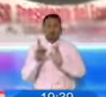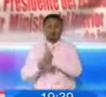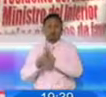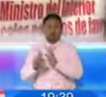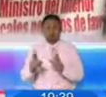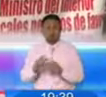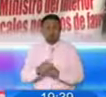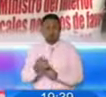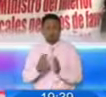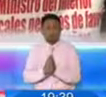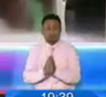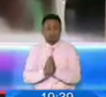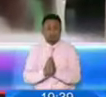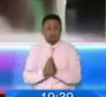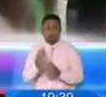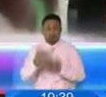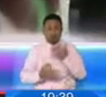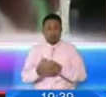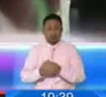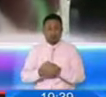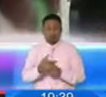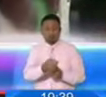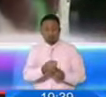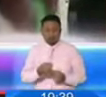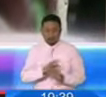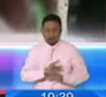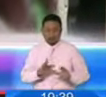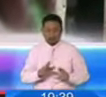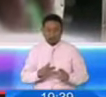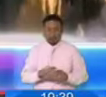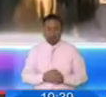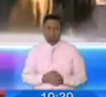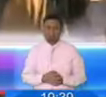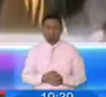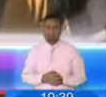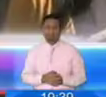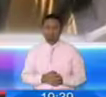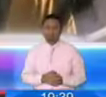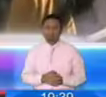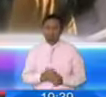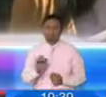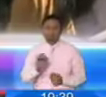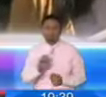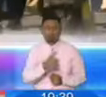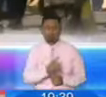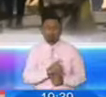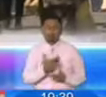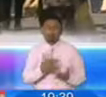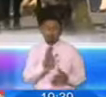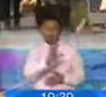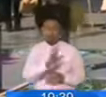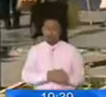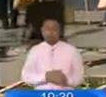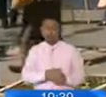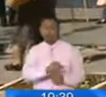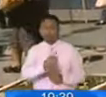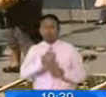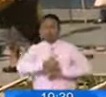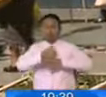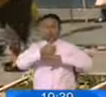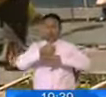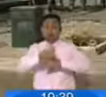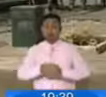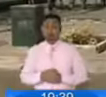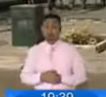que la solicitud de revocatoria de la boleta de apremio no se ejecute. Caso contrario, advierten irán a otras instancias de